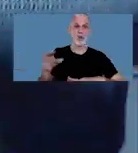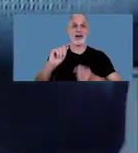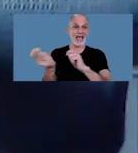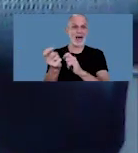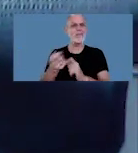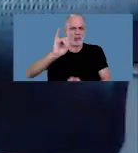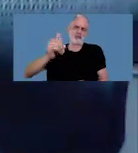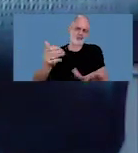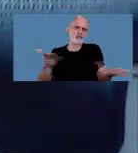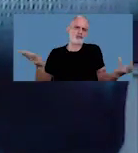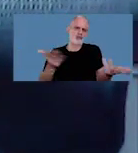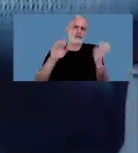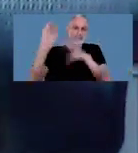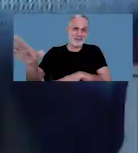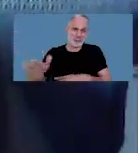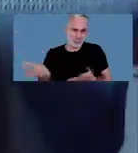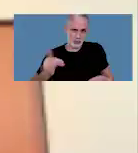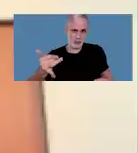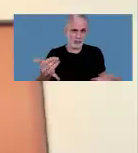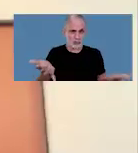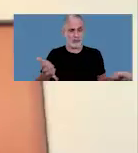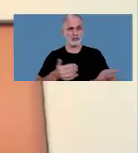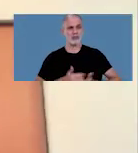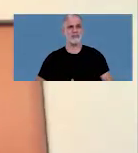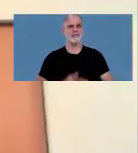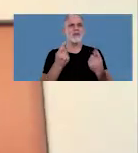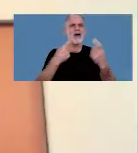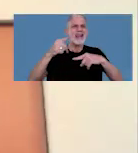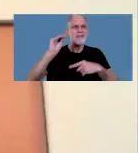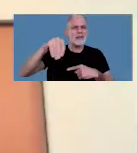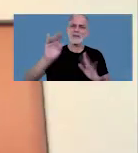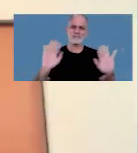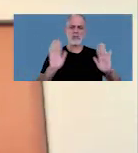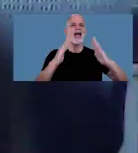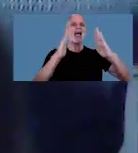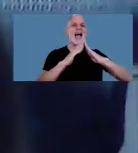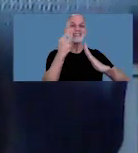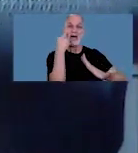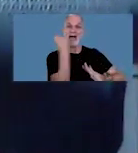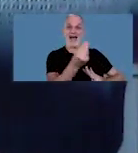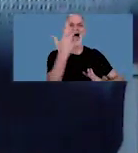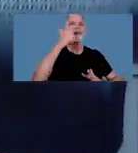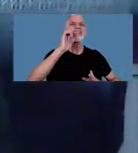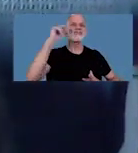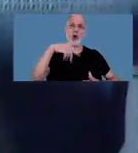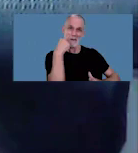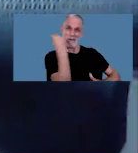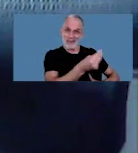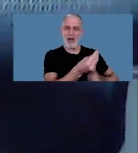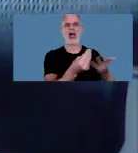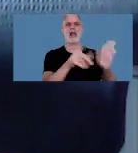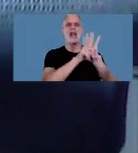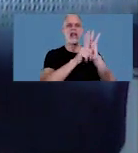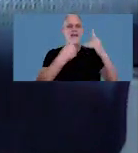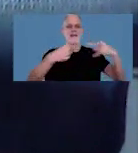te sus mudás, bienes sí. propios o Sí, requiere algún otro trámite? No, casa habitación, la ley de bienes personales no